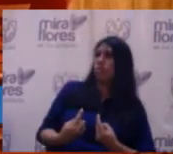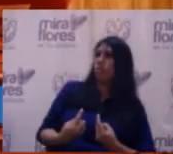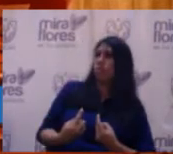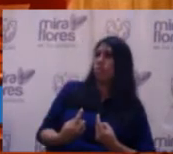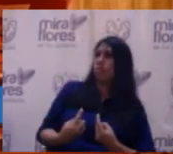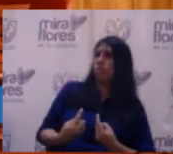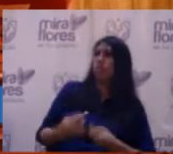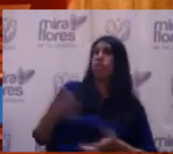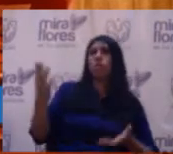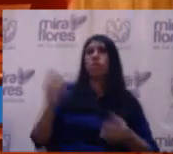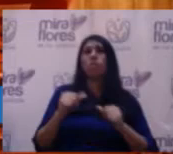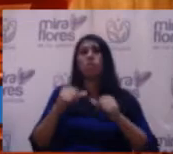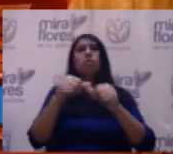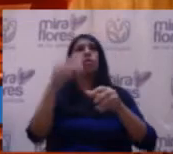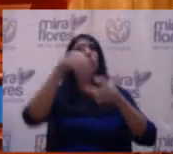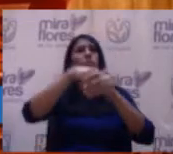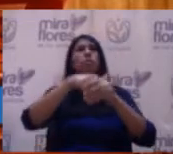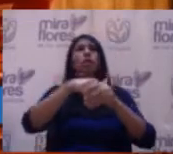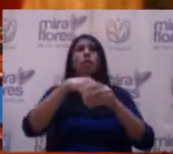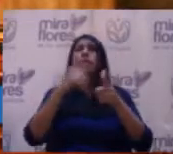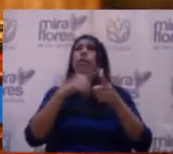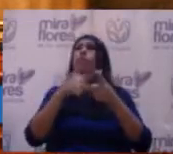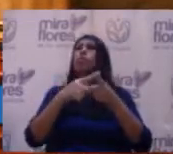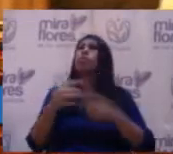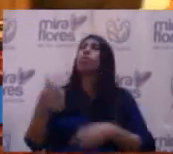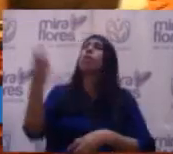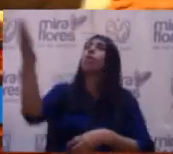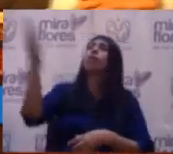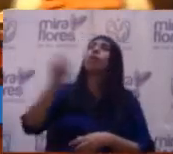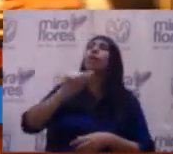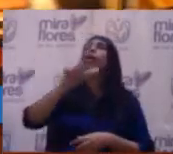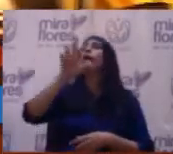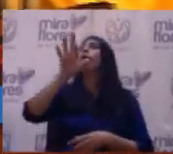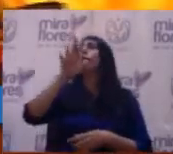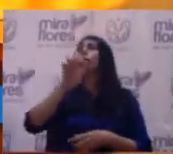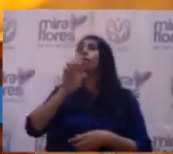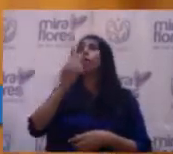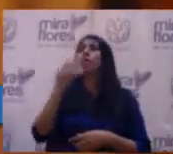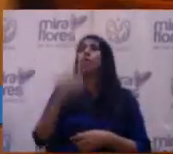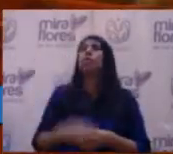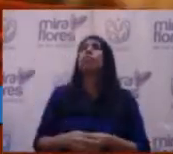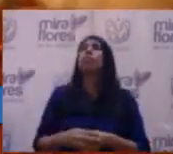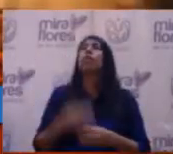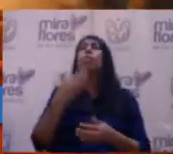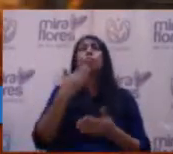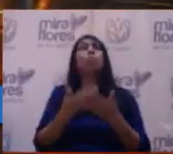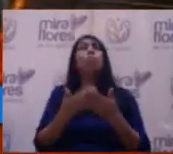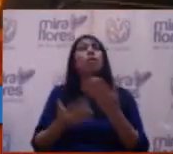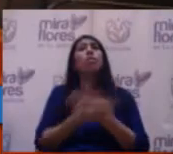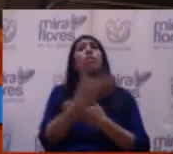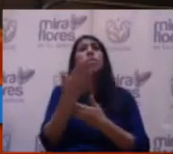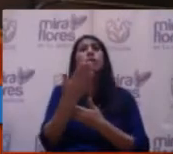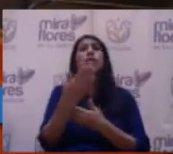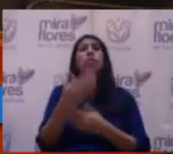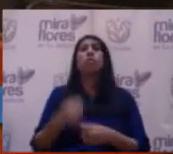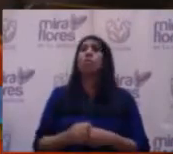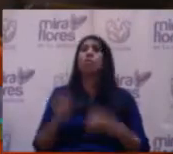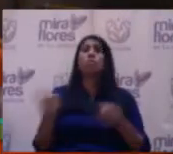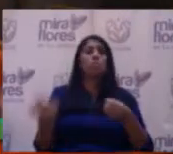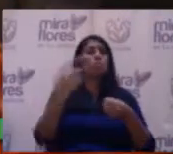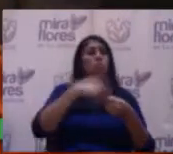Vamos a proceder a votar entonces. Aquellos miembros... Sí, Alfredo Lee, tiene usted el uso de la palabra. Señor alcalde, muy buenos días. Como miembro presente de la Comisión de